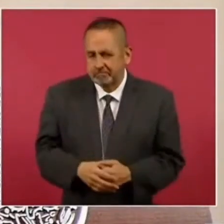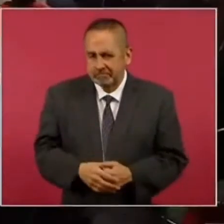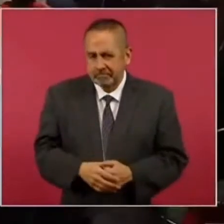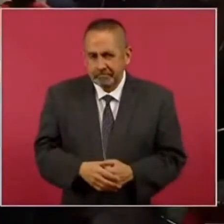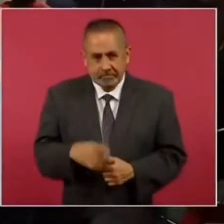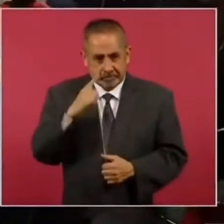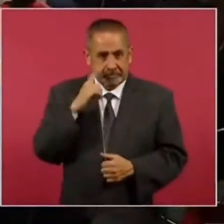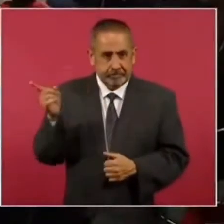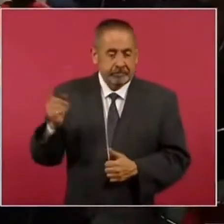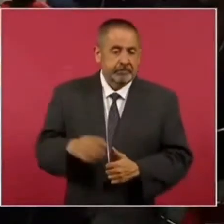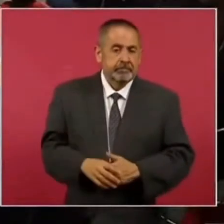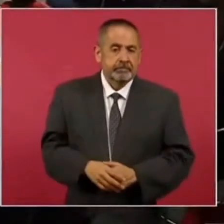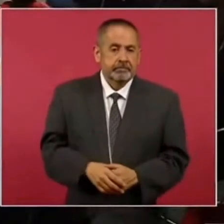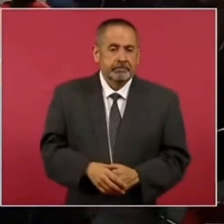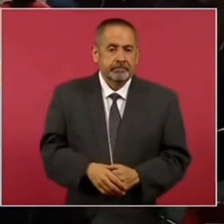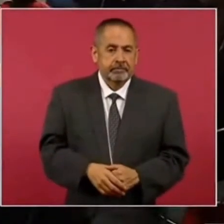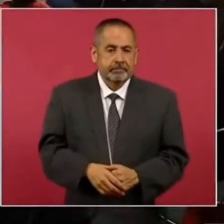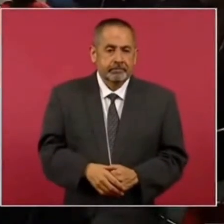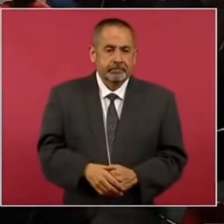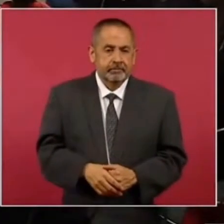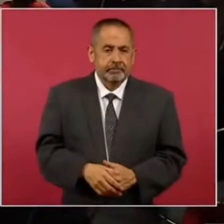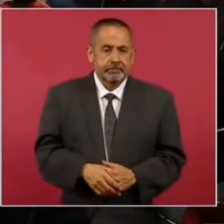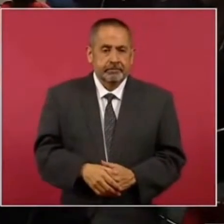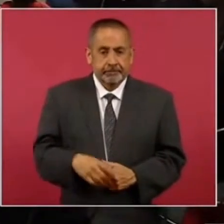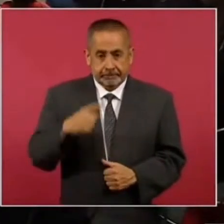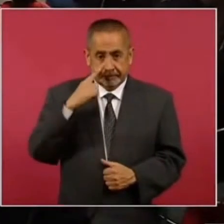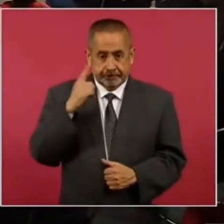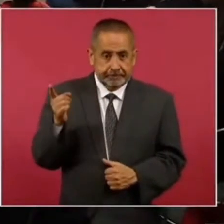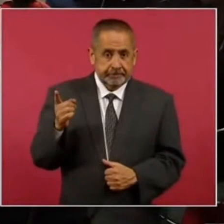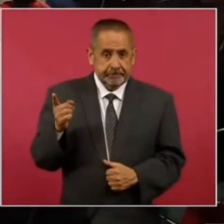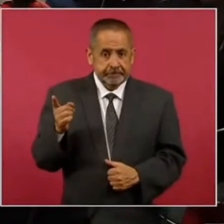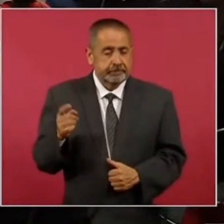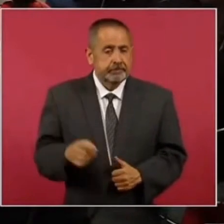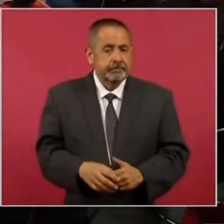Nada más así. En el caso de...